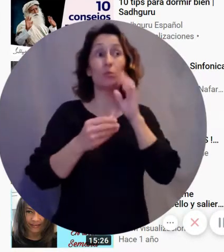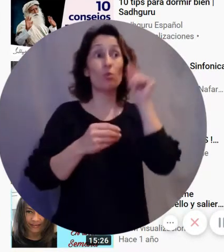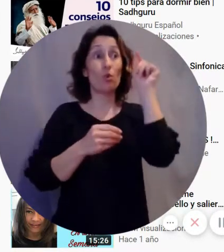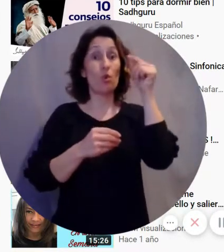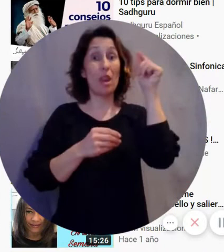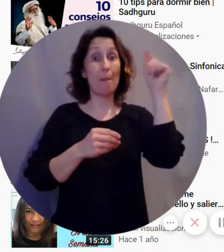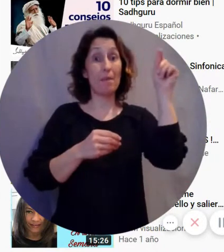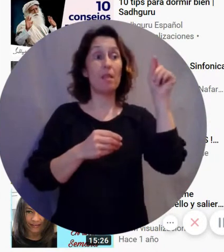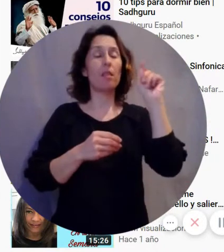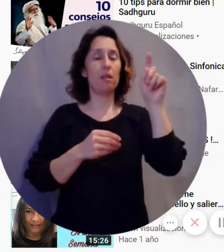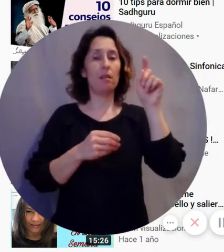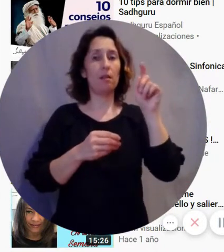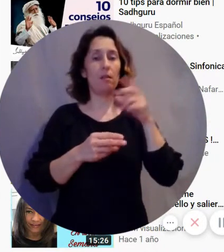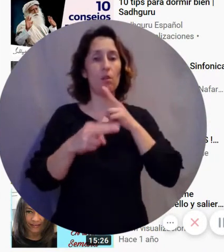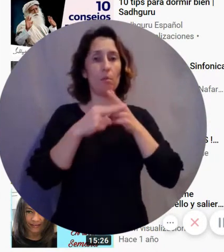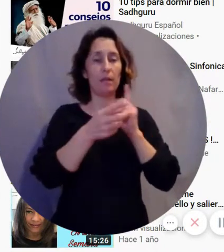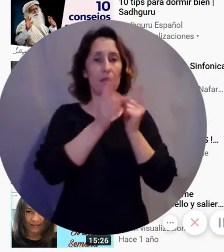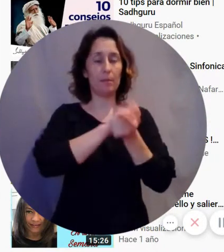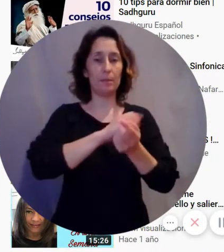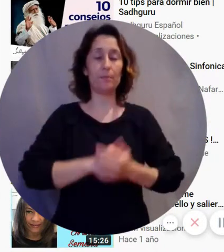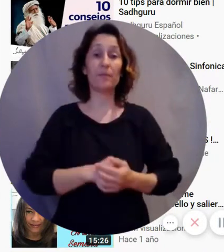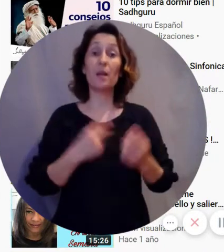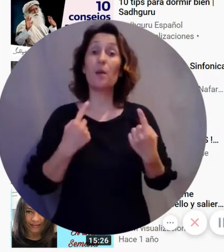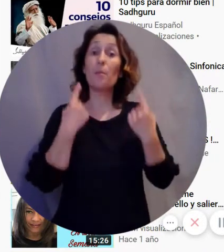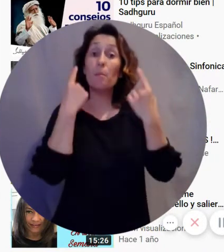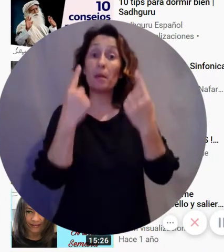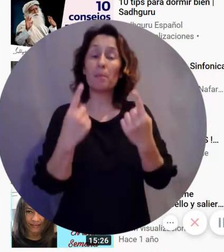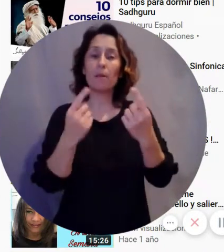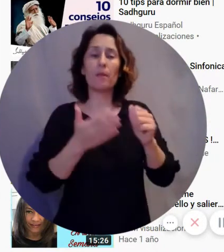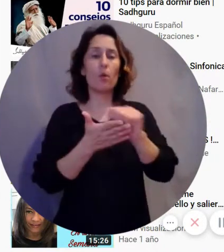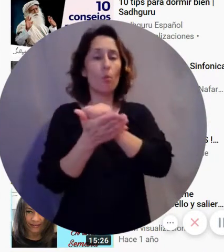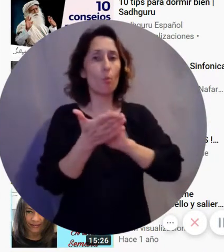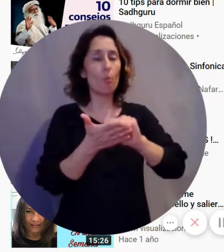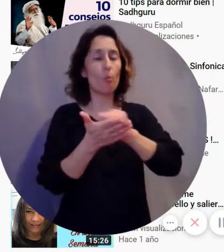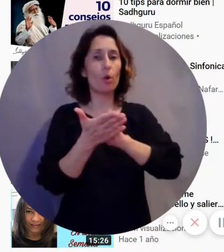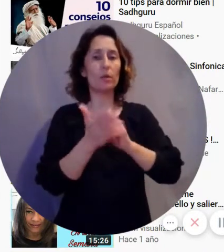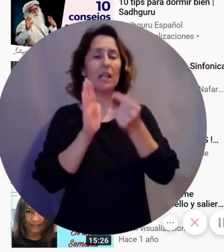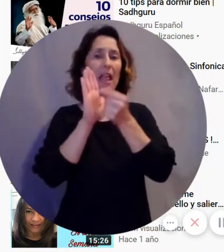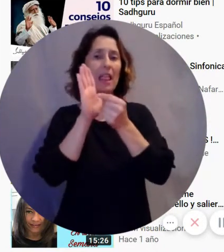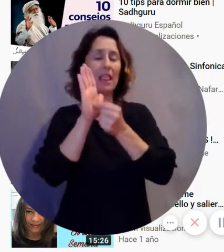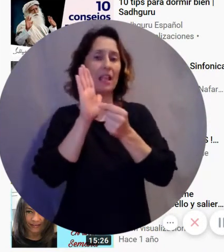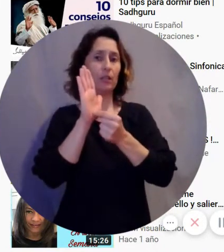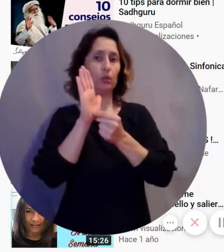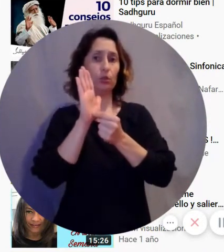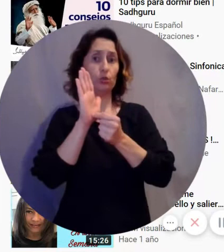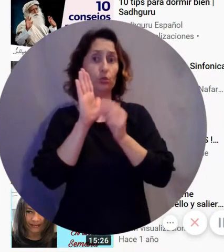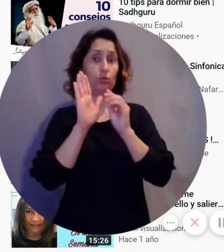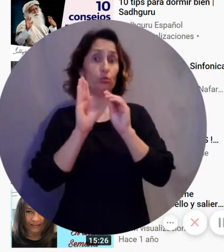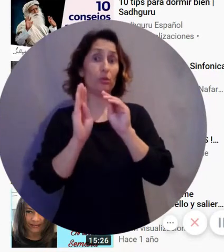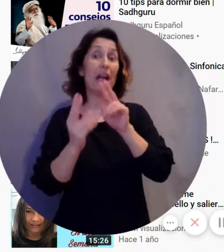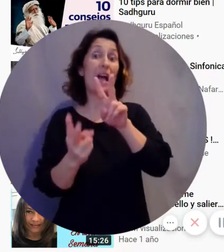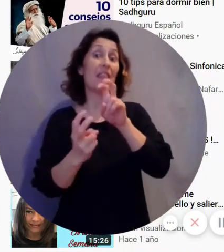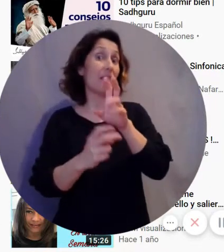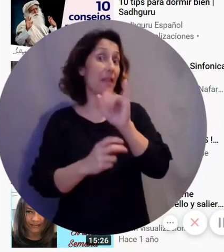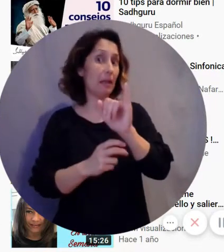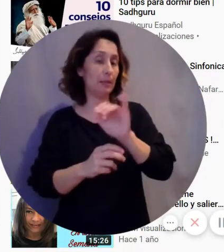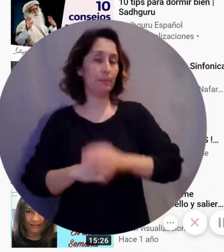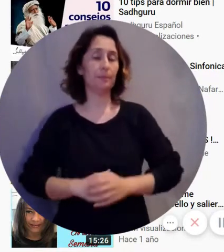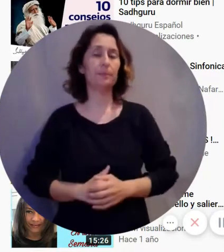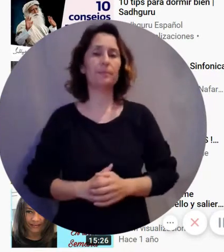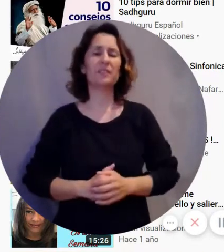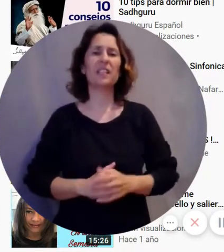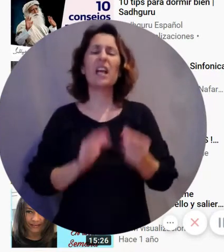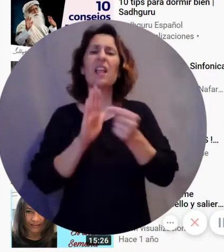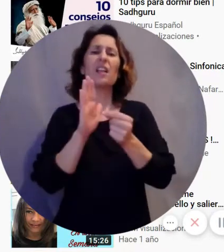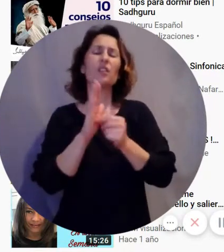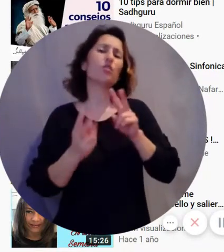acceder por primera vez únicamente te encontrarás con un borrador que contiene los datos fiscales de los que dispone Hacienda. ¿Y qué son los datos fiscales?